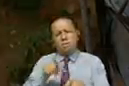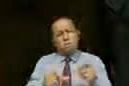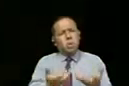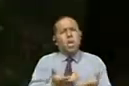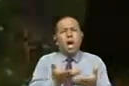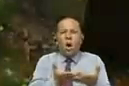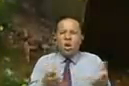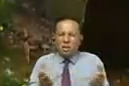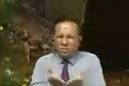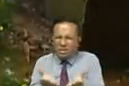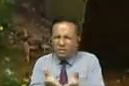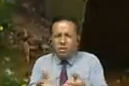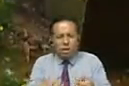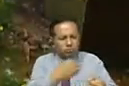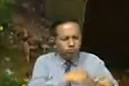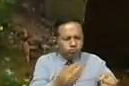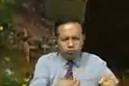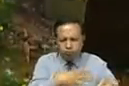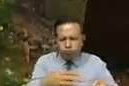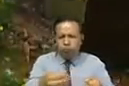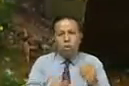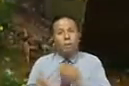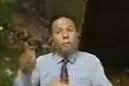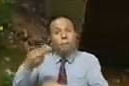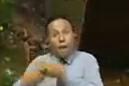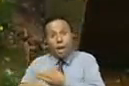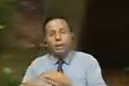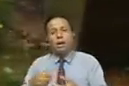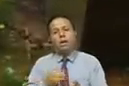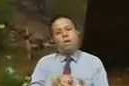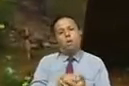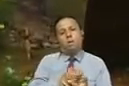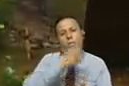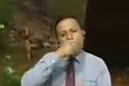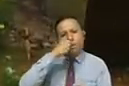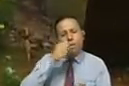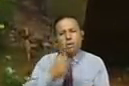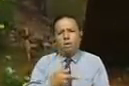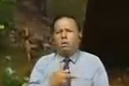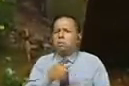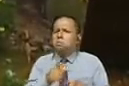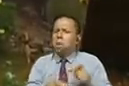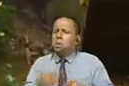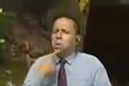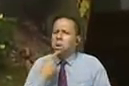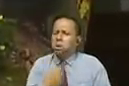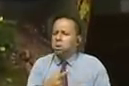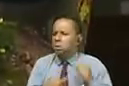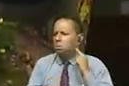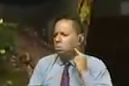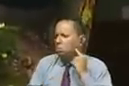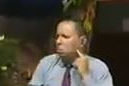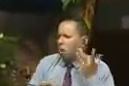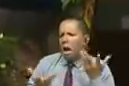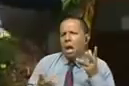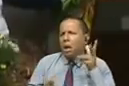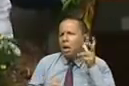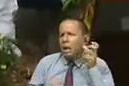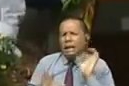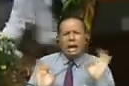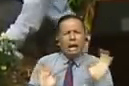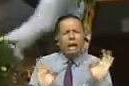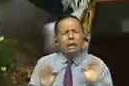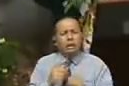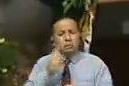botella. Nadie pudo especificar qué ocurrió esa mañana. Relataron que no se escuchó gritos ni discusiones. Presumen que todo habría sido parte